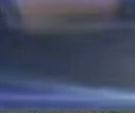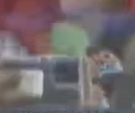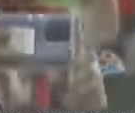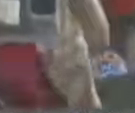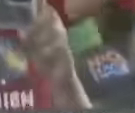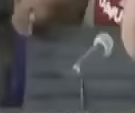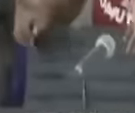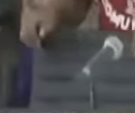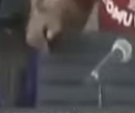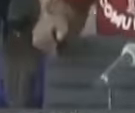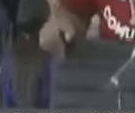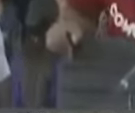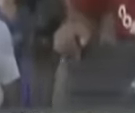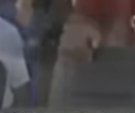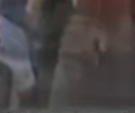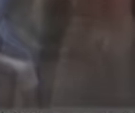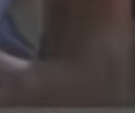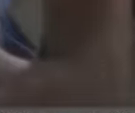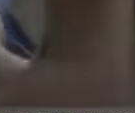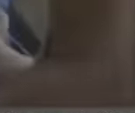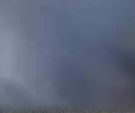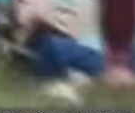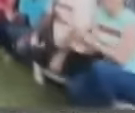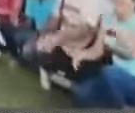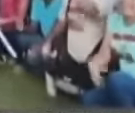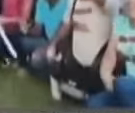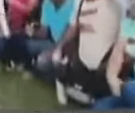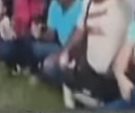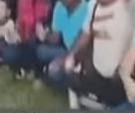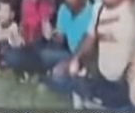las comunas!